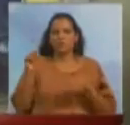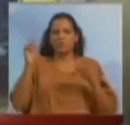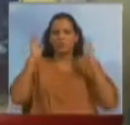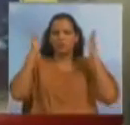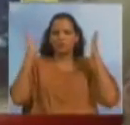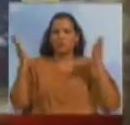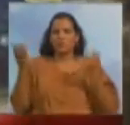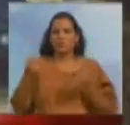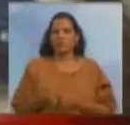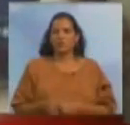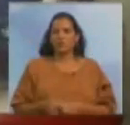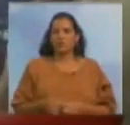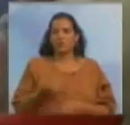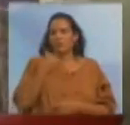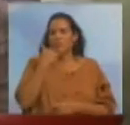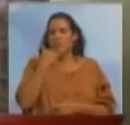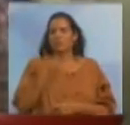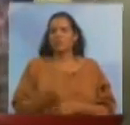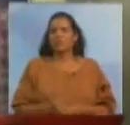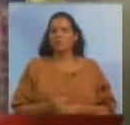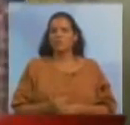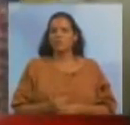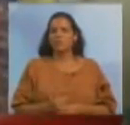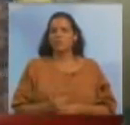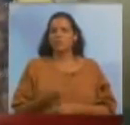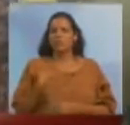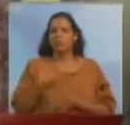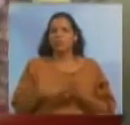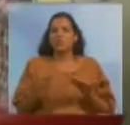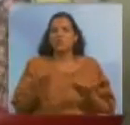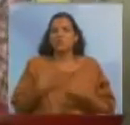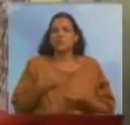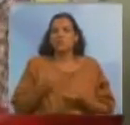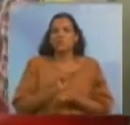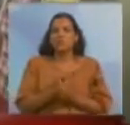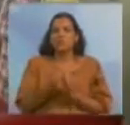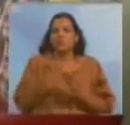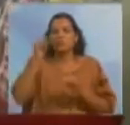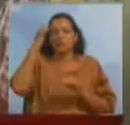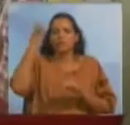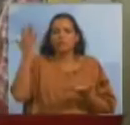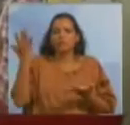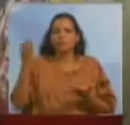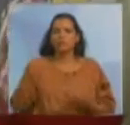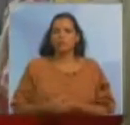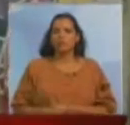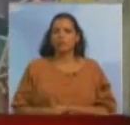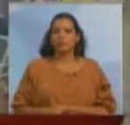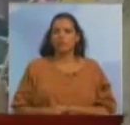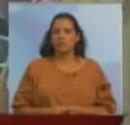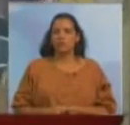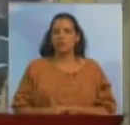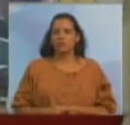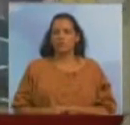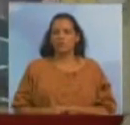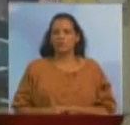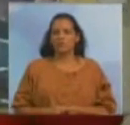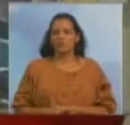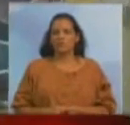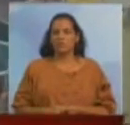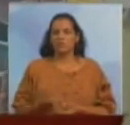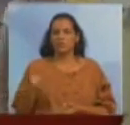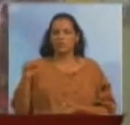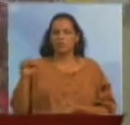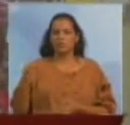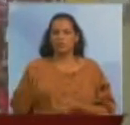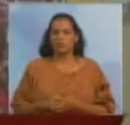más bien de la empresa es un poco mala, pero no sé, la parte administrativa, que es lo que está pasando, no sabemos. Si no te dedicamos que estén los trabajadores afuera, están...